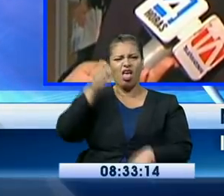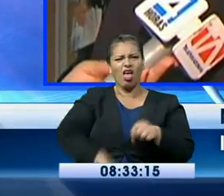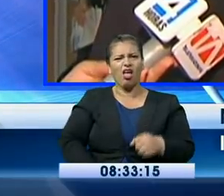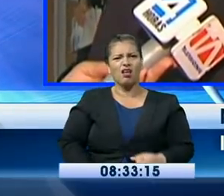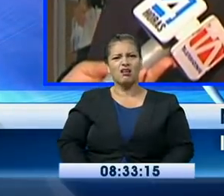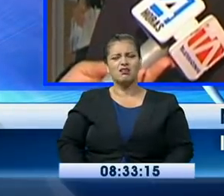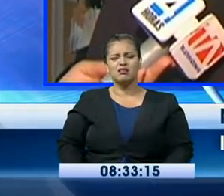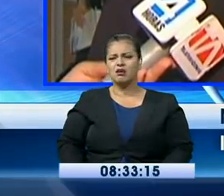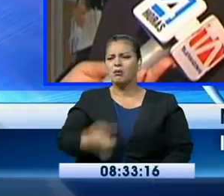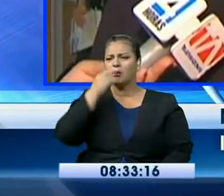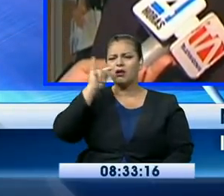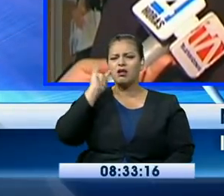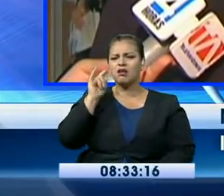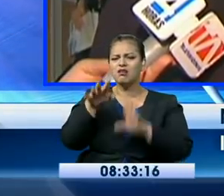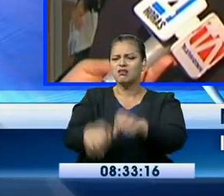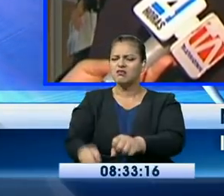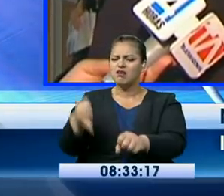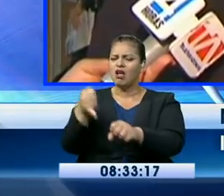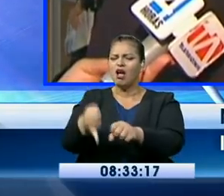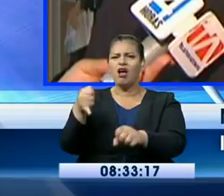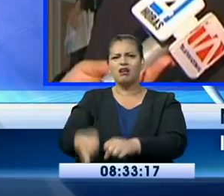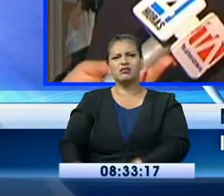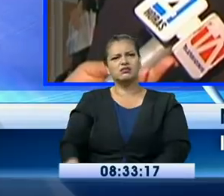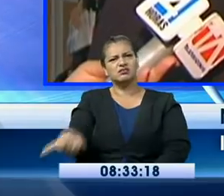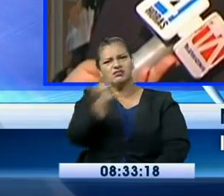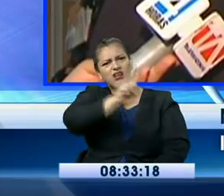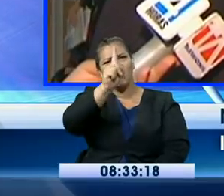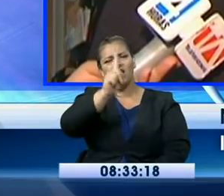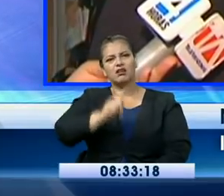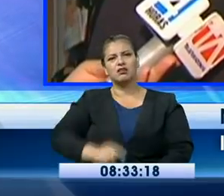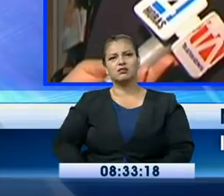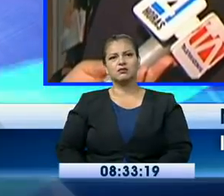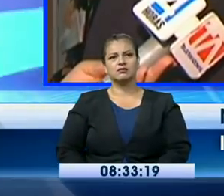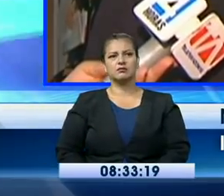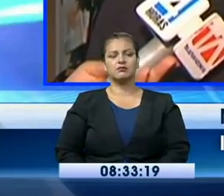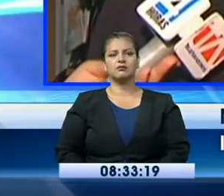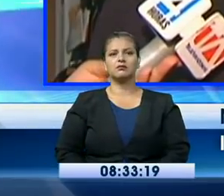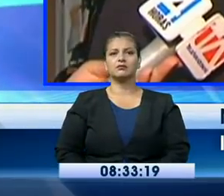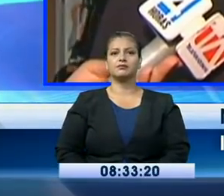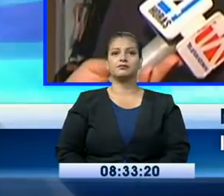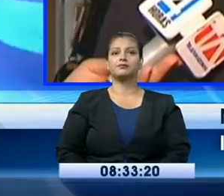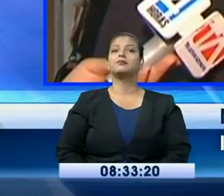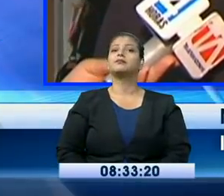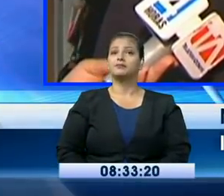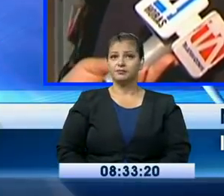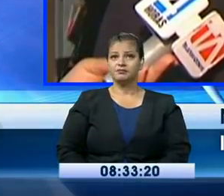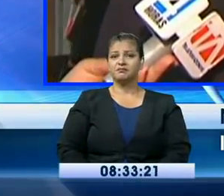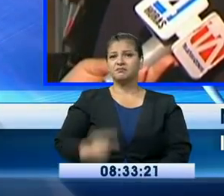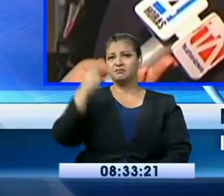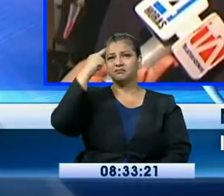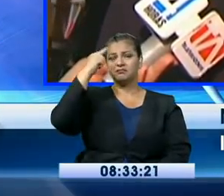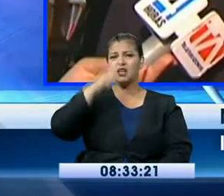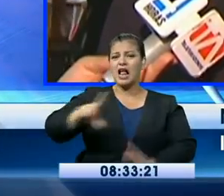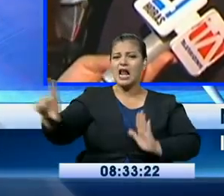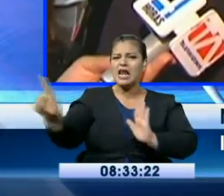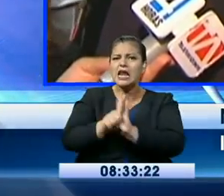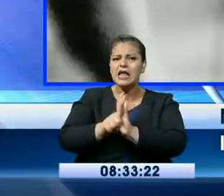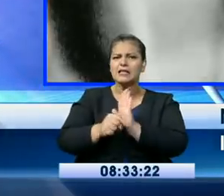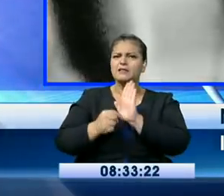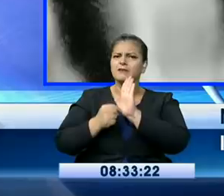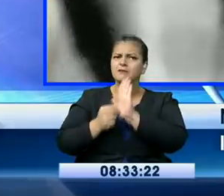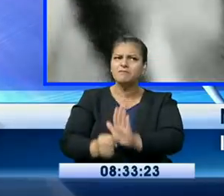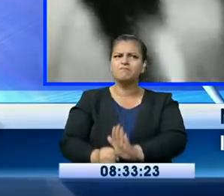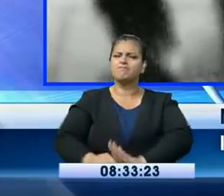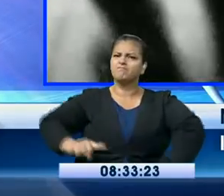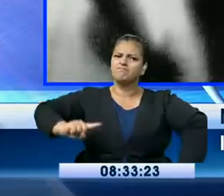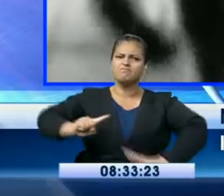perjudicando una criaturita por eso es que las condenas deben de ser severas y definitivamente doblarlas si